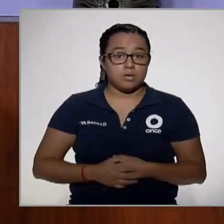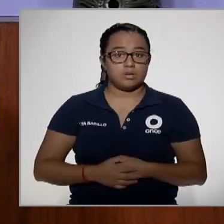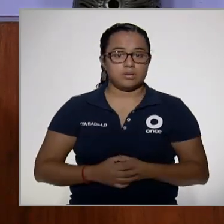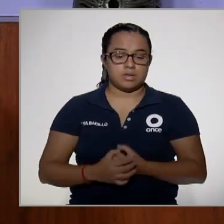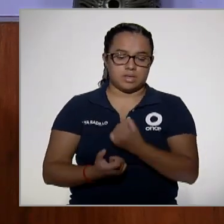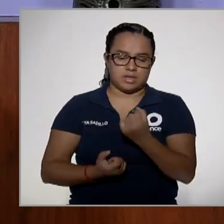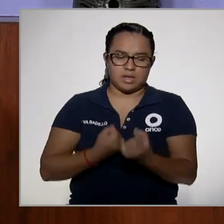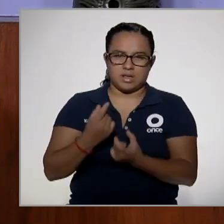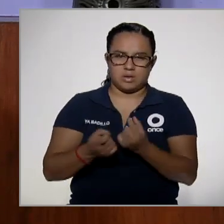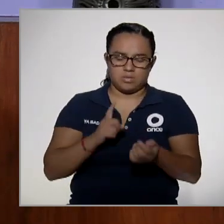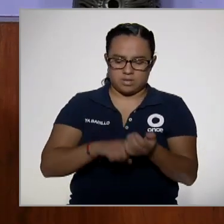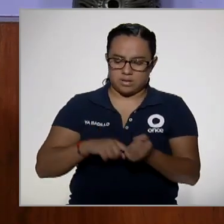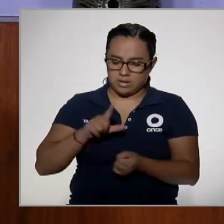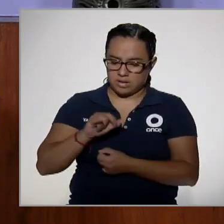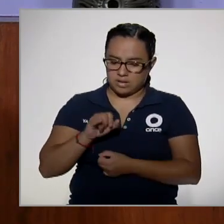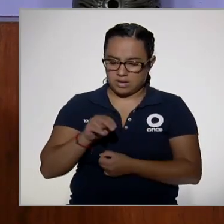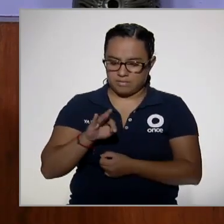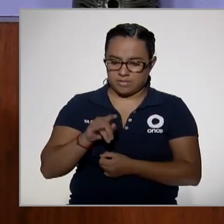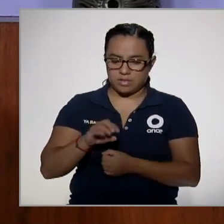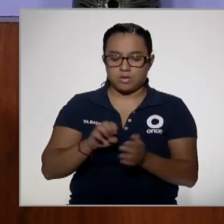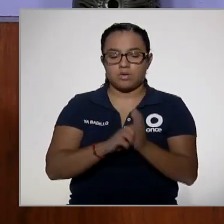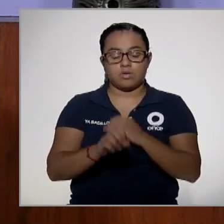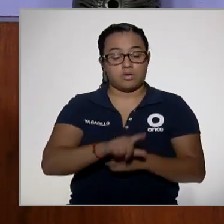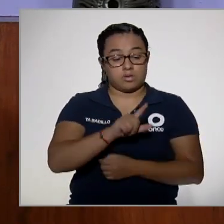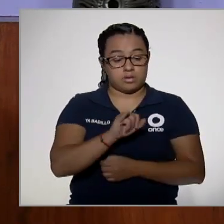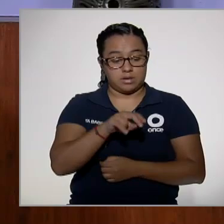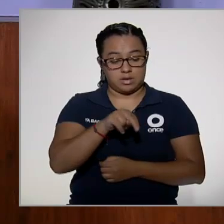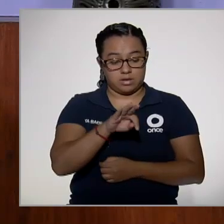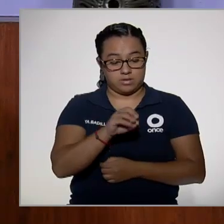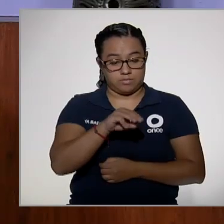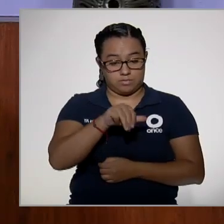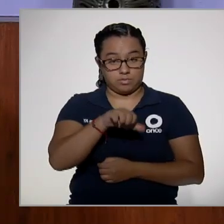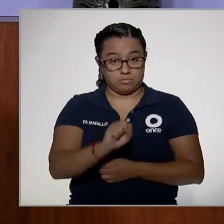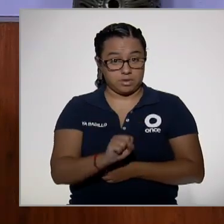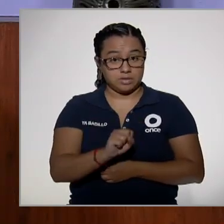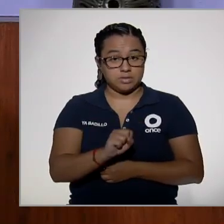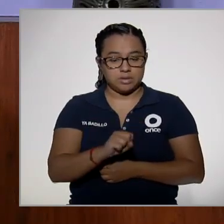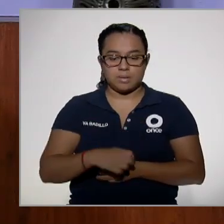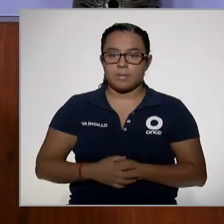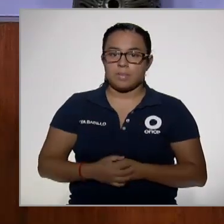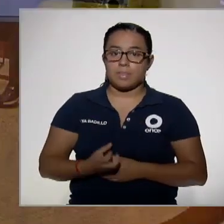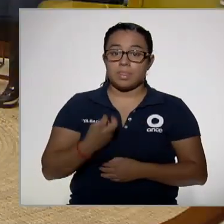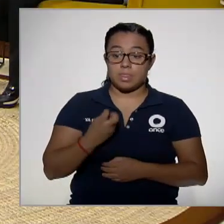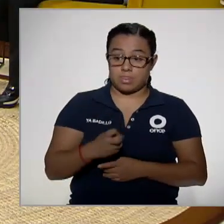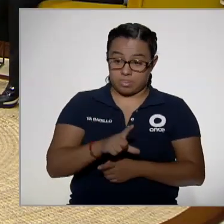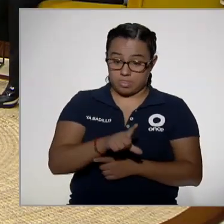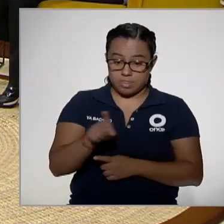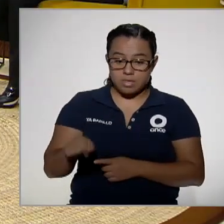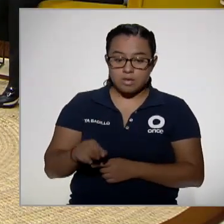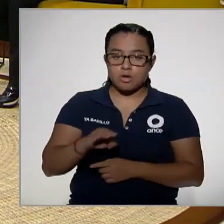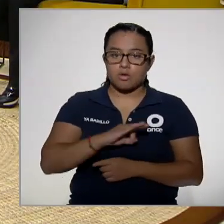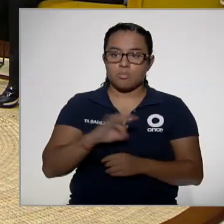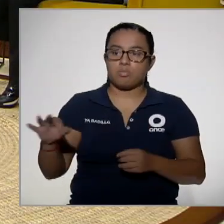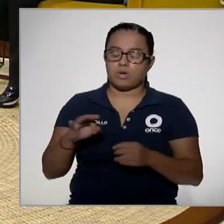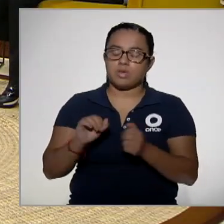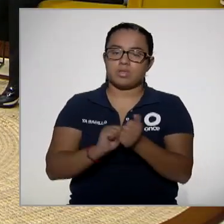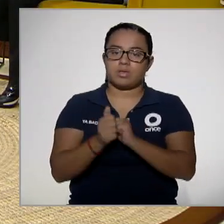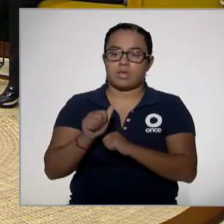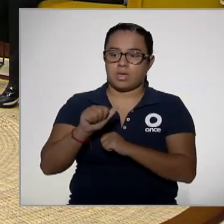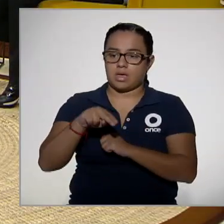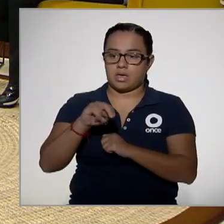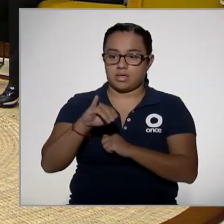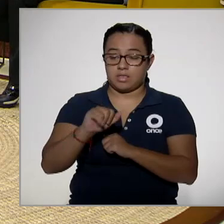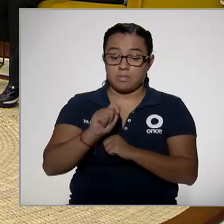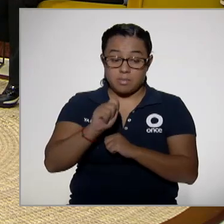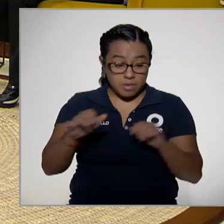trastornos en el sistema linfático como ejemplo los linfomas pueden ser posteriormente manifestarse con anemia pero realmente una